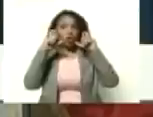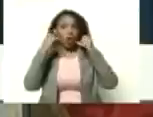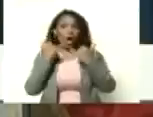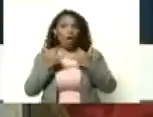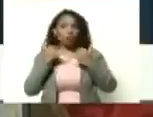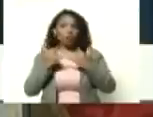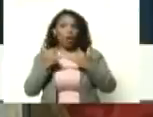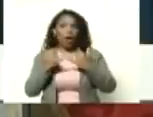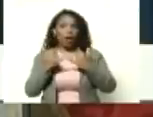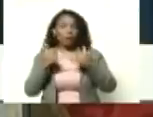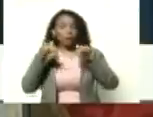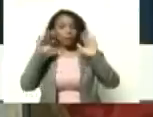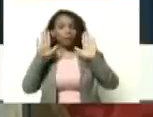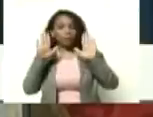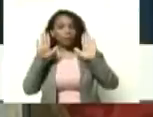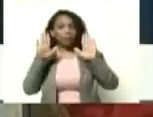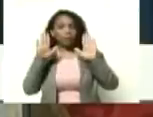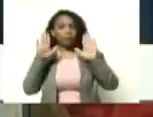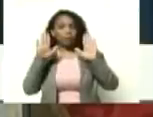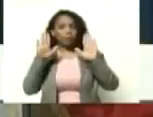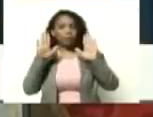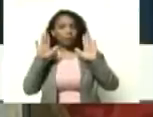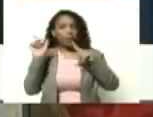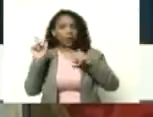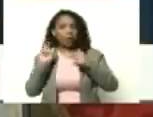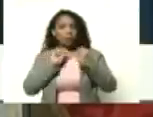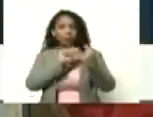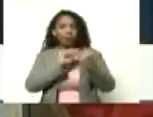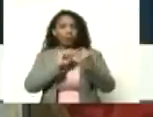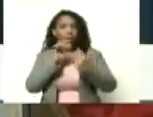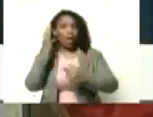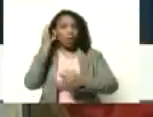mientras ha sido entrevistada